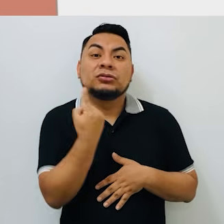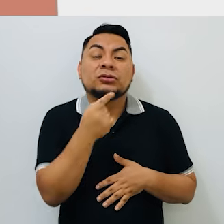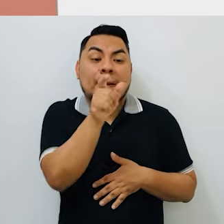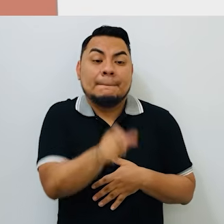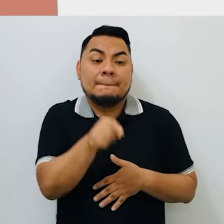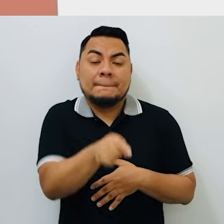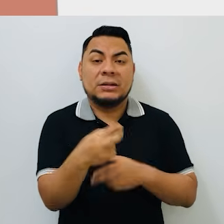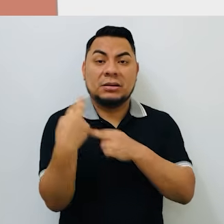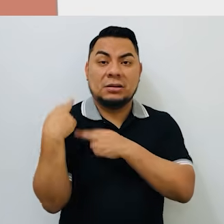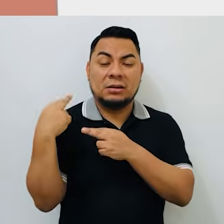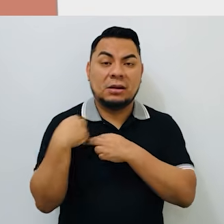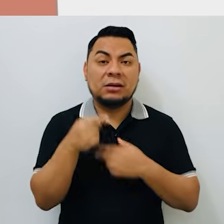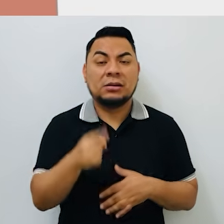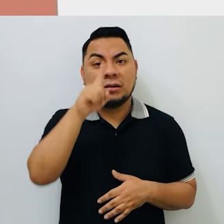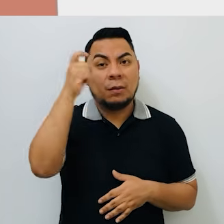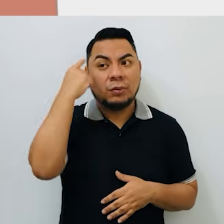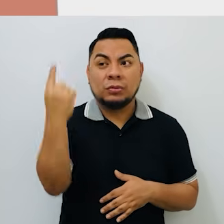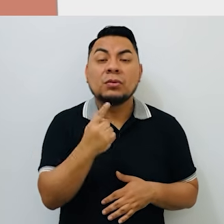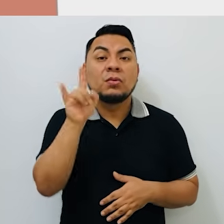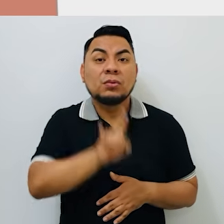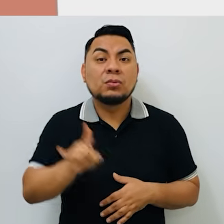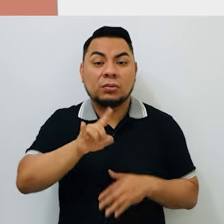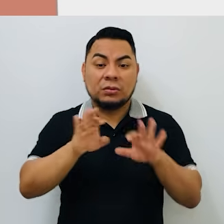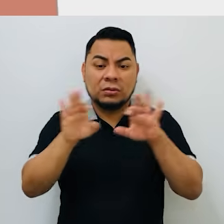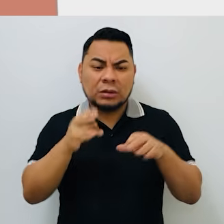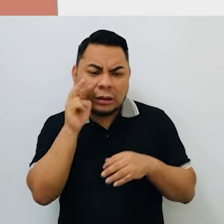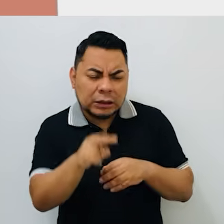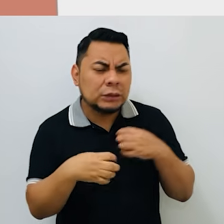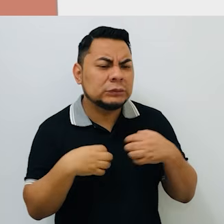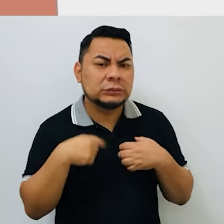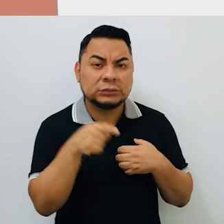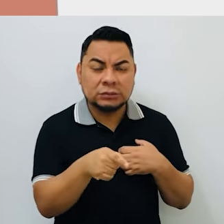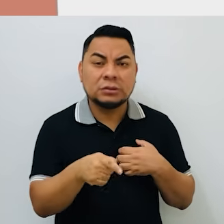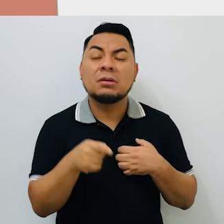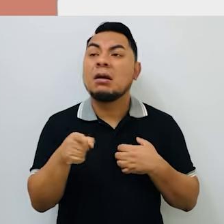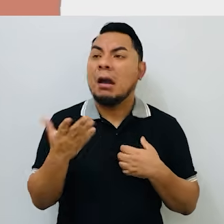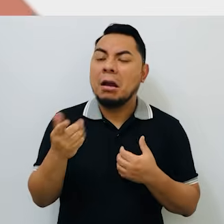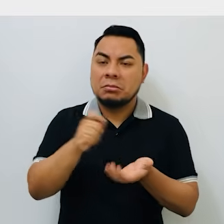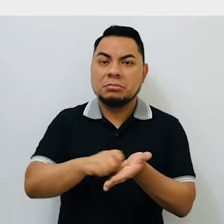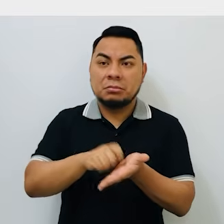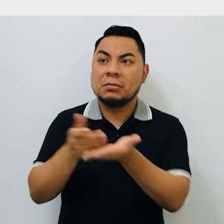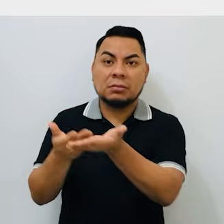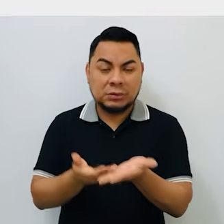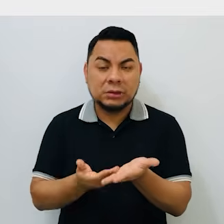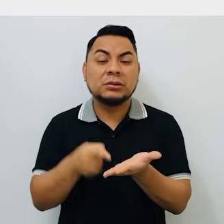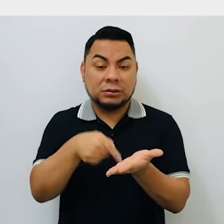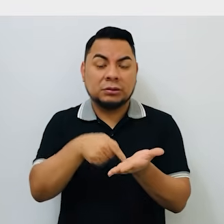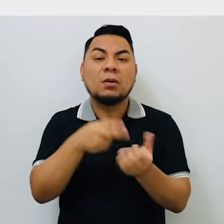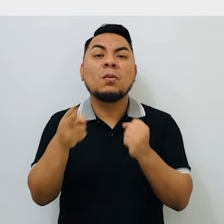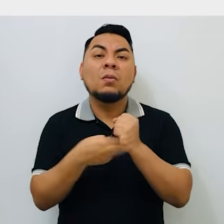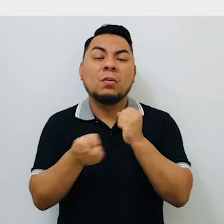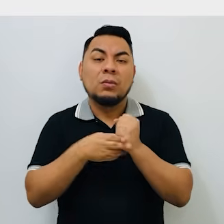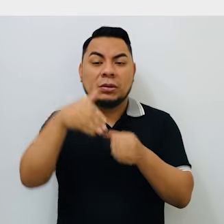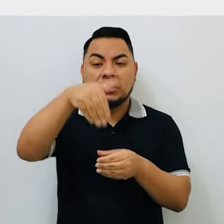en el caso de que una personera o un personero haya usado el formato de observaciones o reclamos al escrutinio,